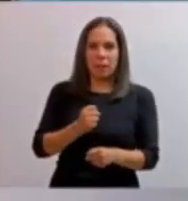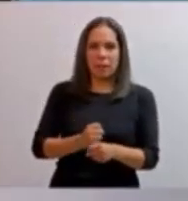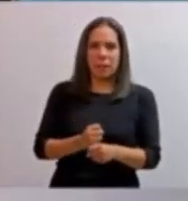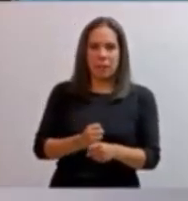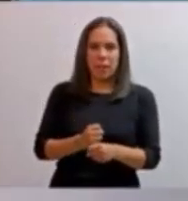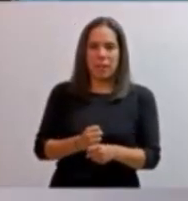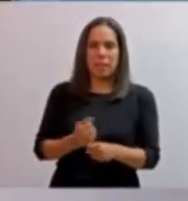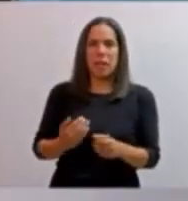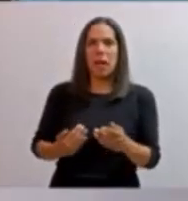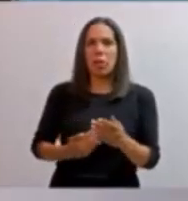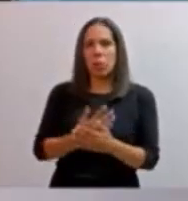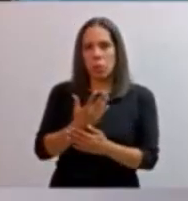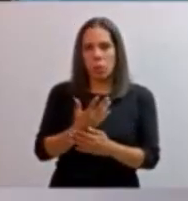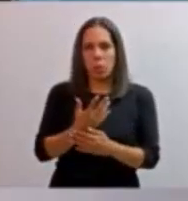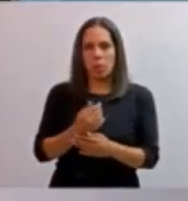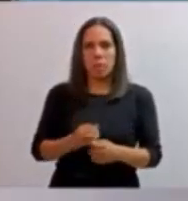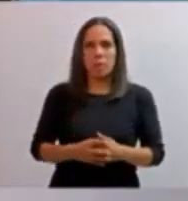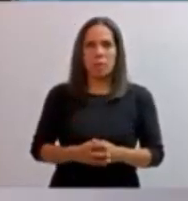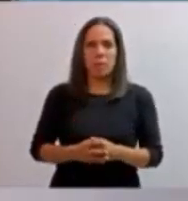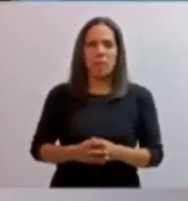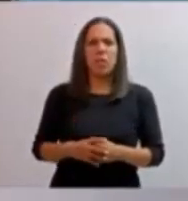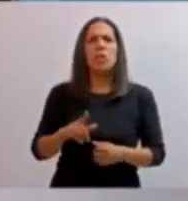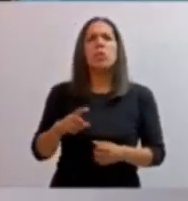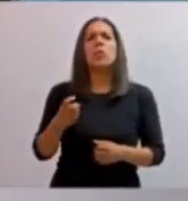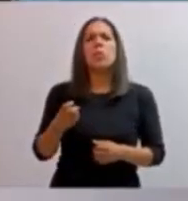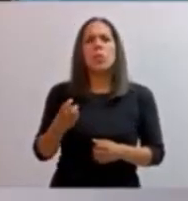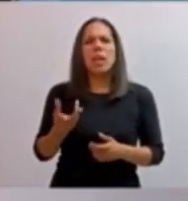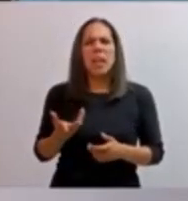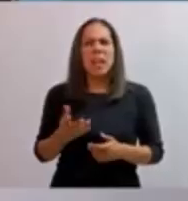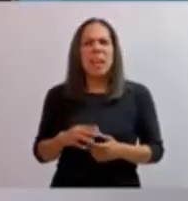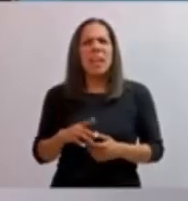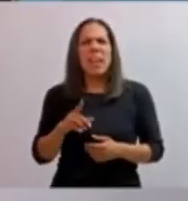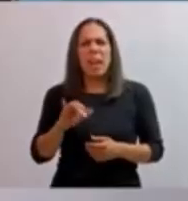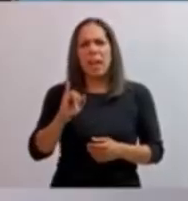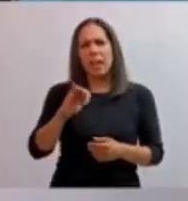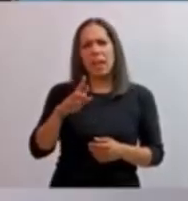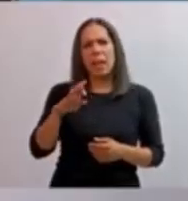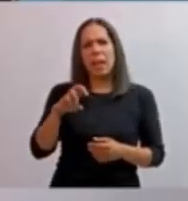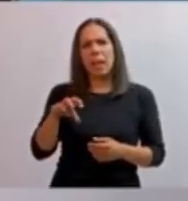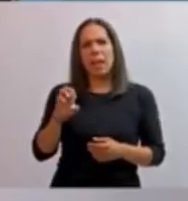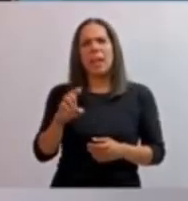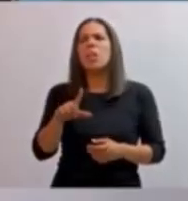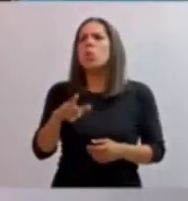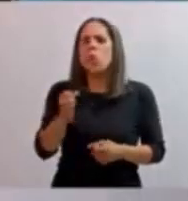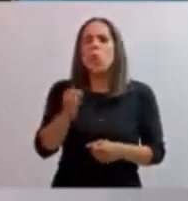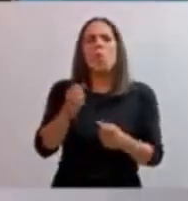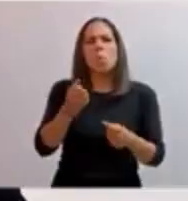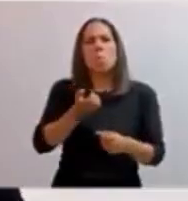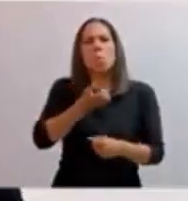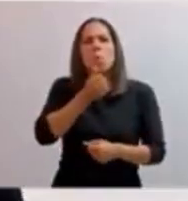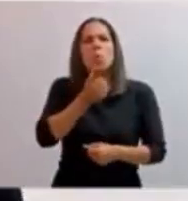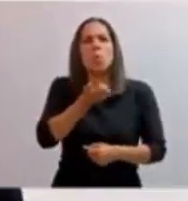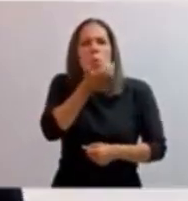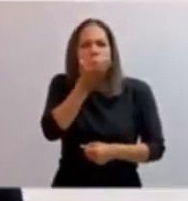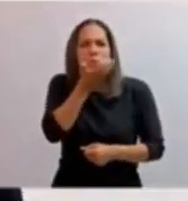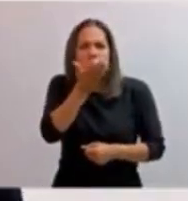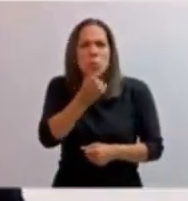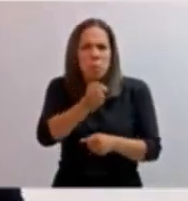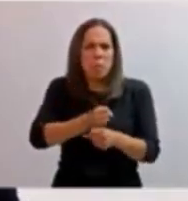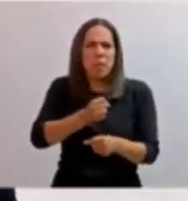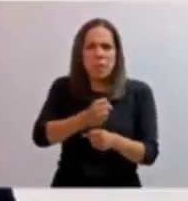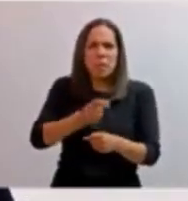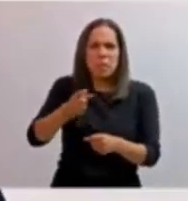resignificado. Irene, ¿qué ha identificado usted de estas prácticas de los maestros? Bien, pues iniciaremos